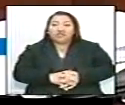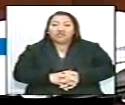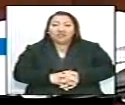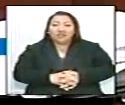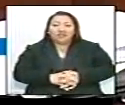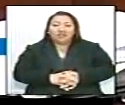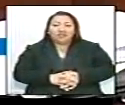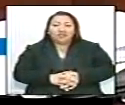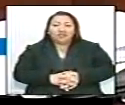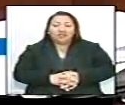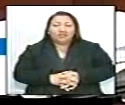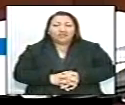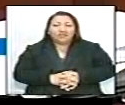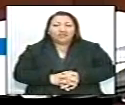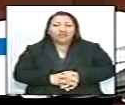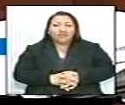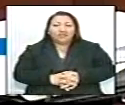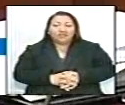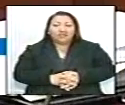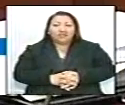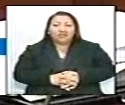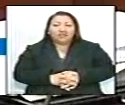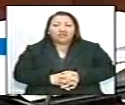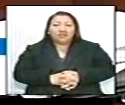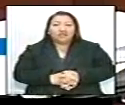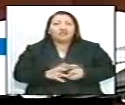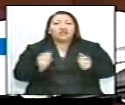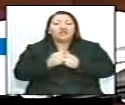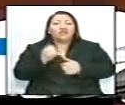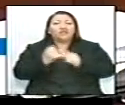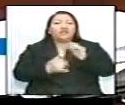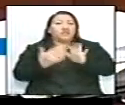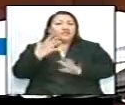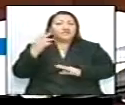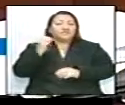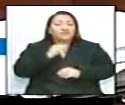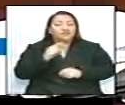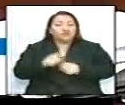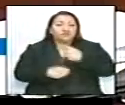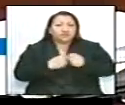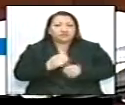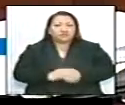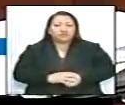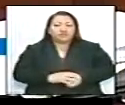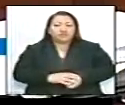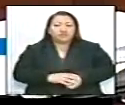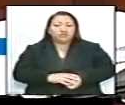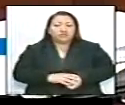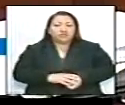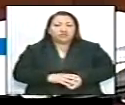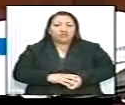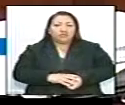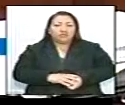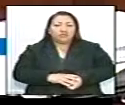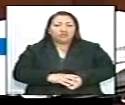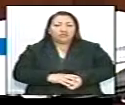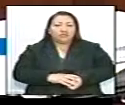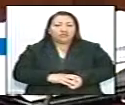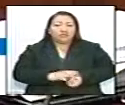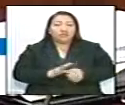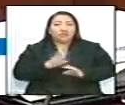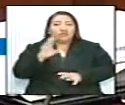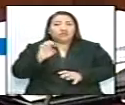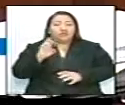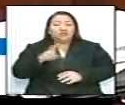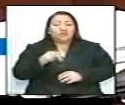Política, se considerará como primera legislatura la que culmine el 15 de diciembre del presente año y como segunda la que se convoque más tarde el 15 de enero del